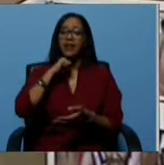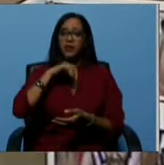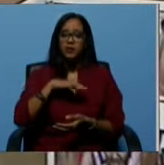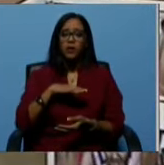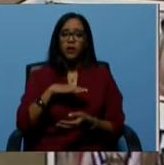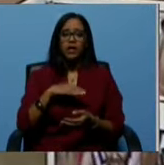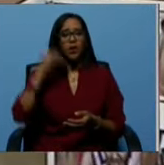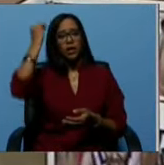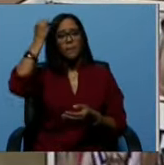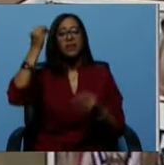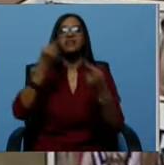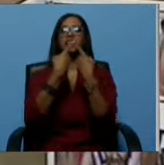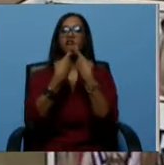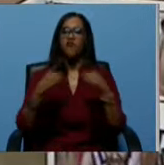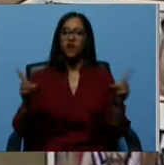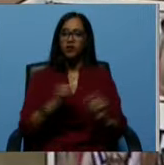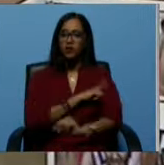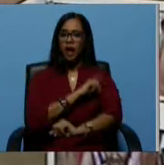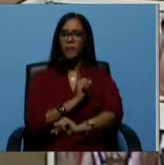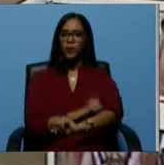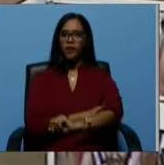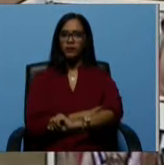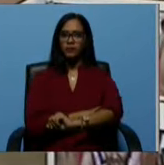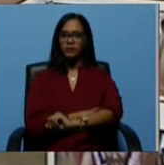los que piensan distintos al poder.